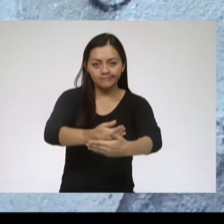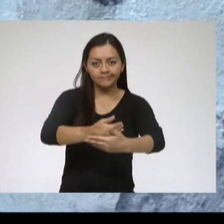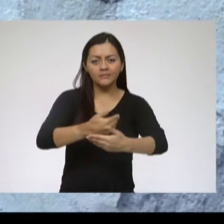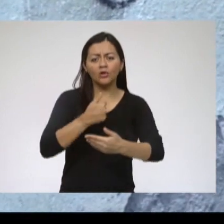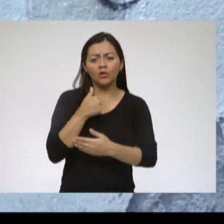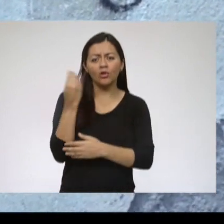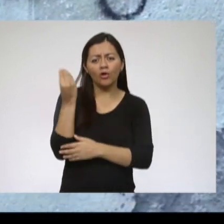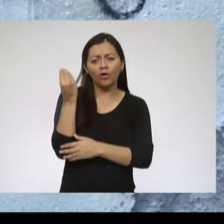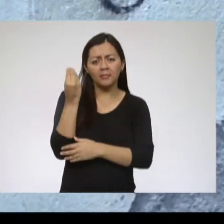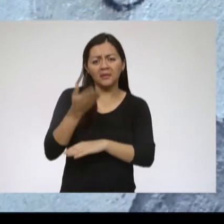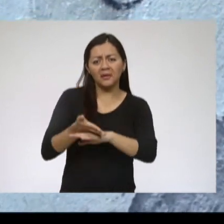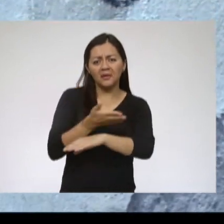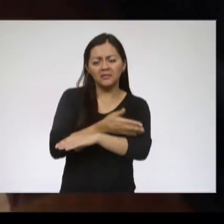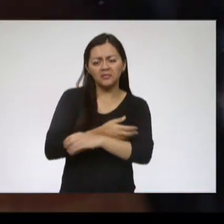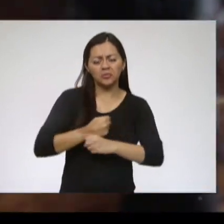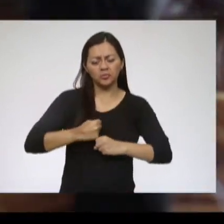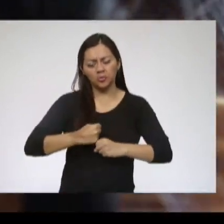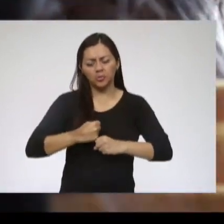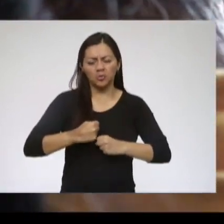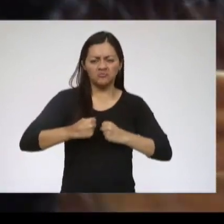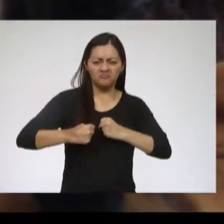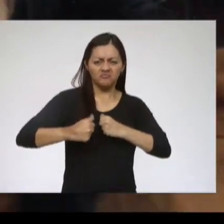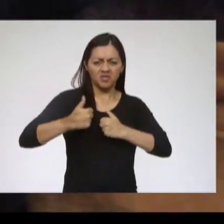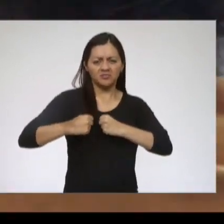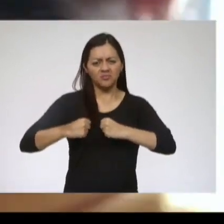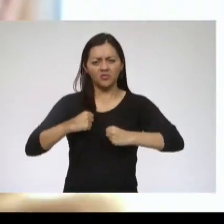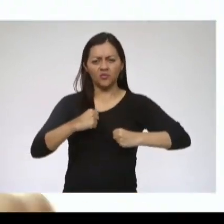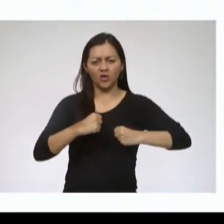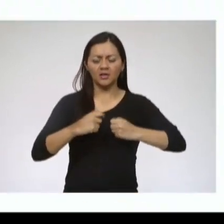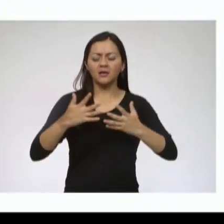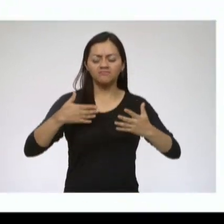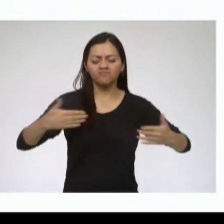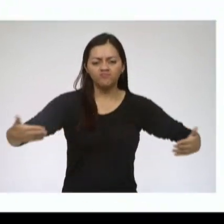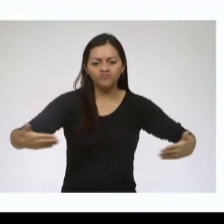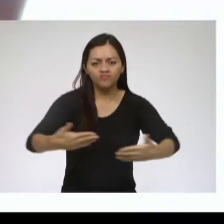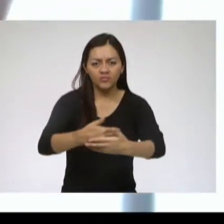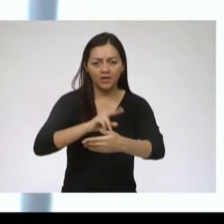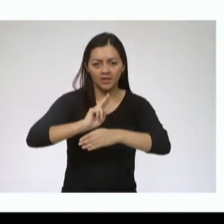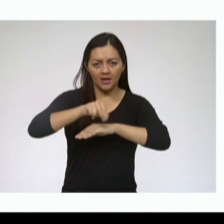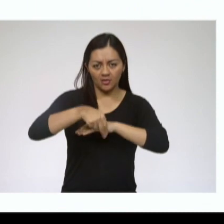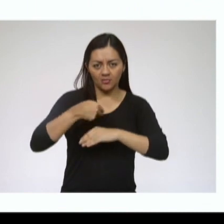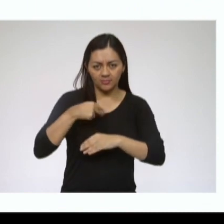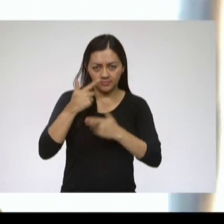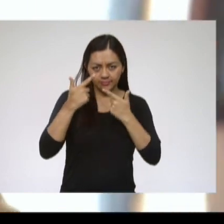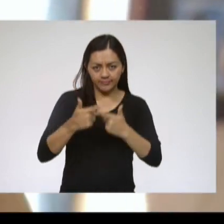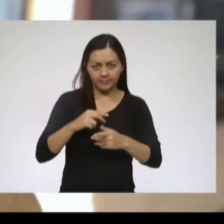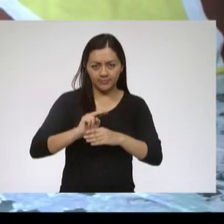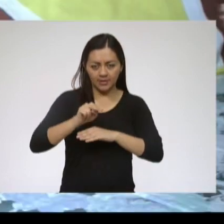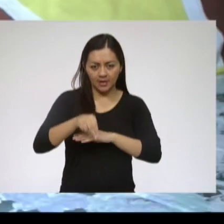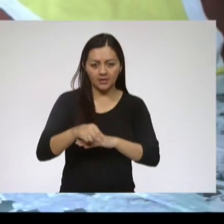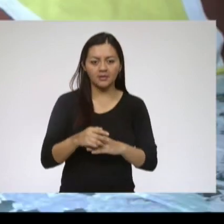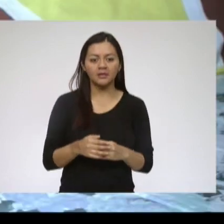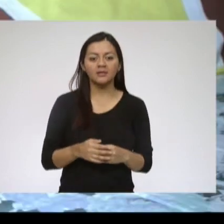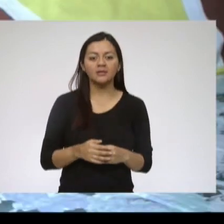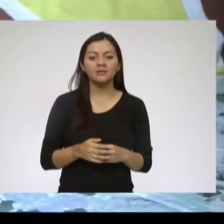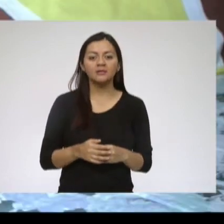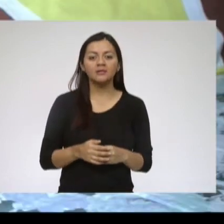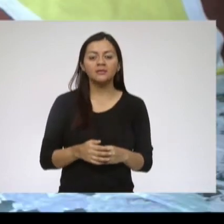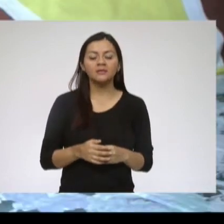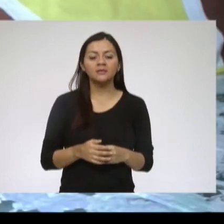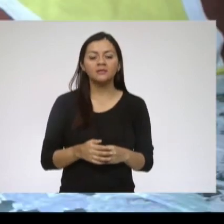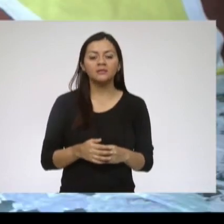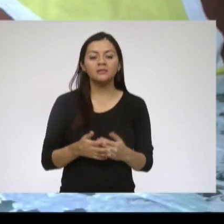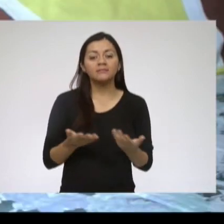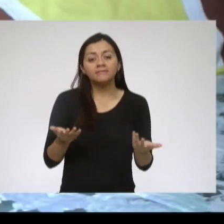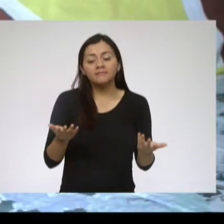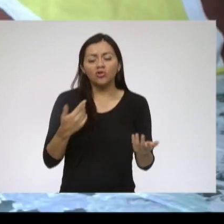todavía era un poco dura, pues me quedé de cargo de ellos. Dijeron que van a hacer algo más,